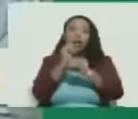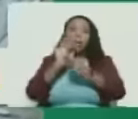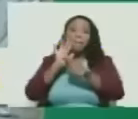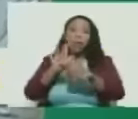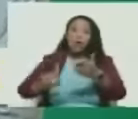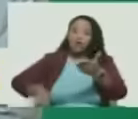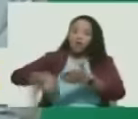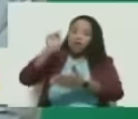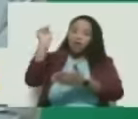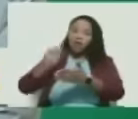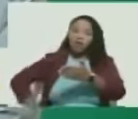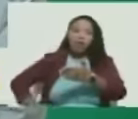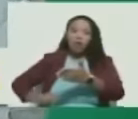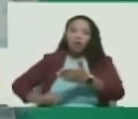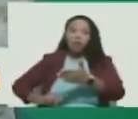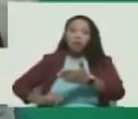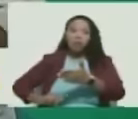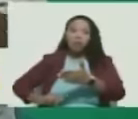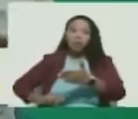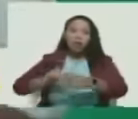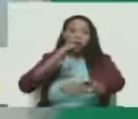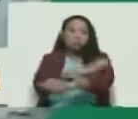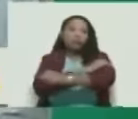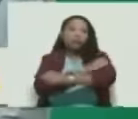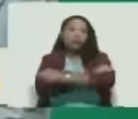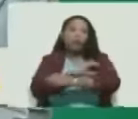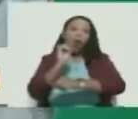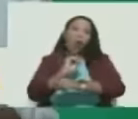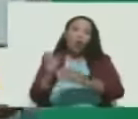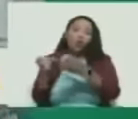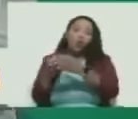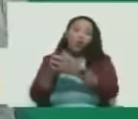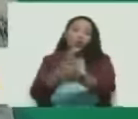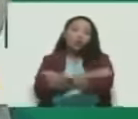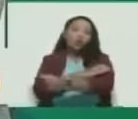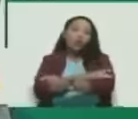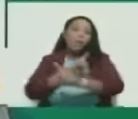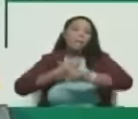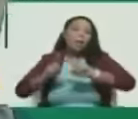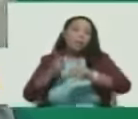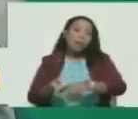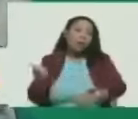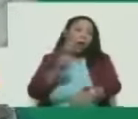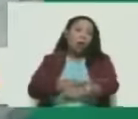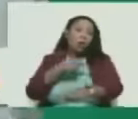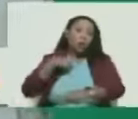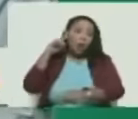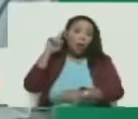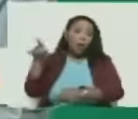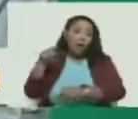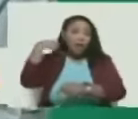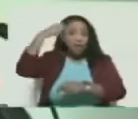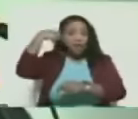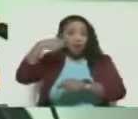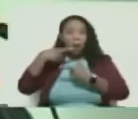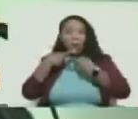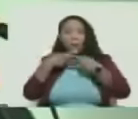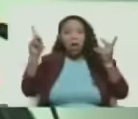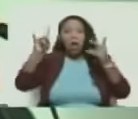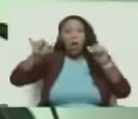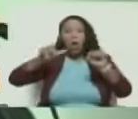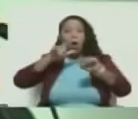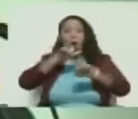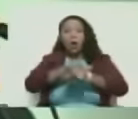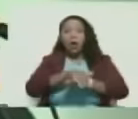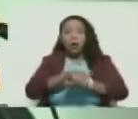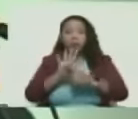firmado por la oposición o por parte de la oposición, pero peor aún vi el video que publicó ayer Jorge Rodríguez,